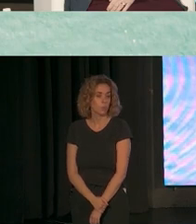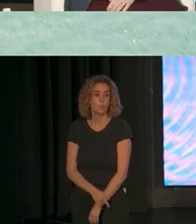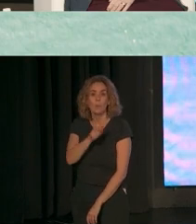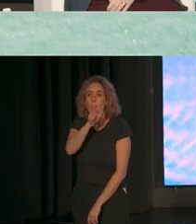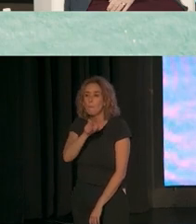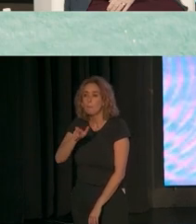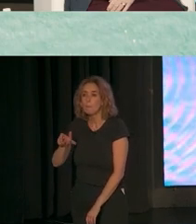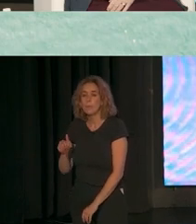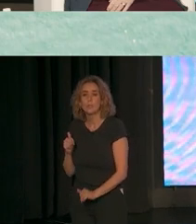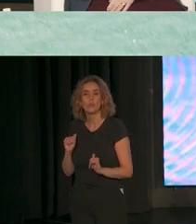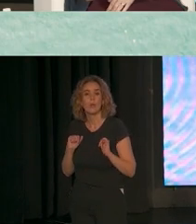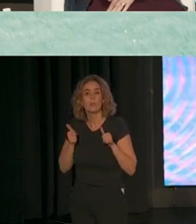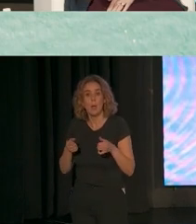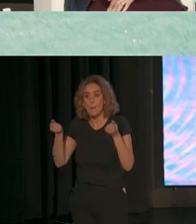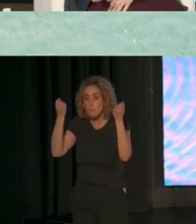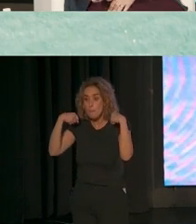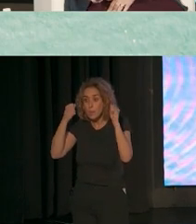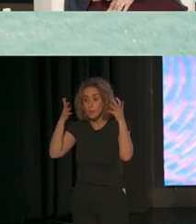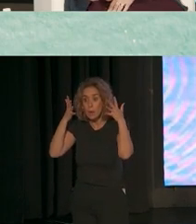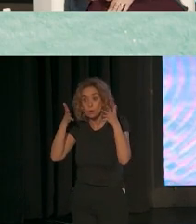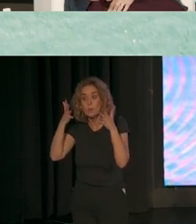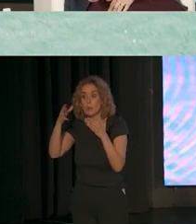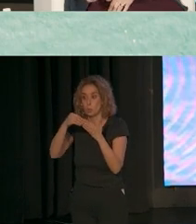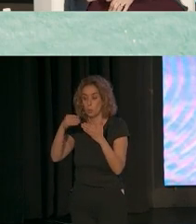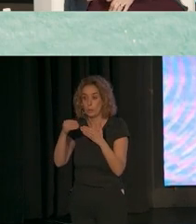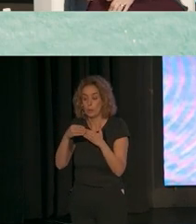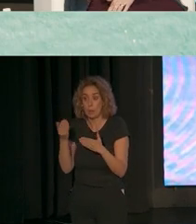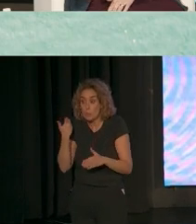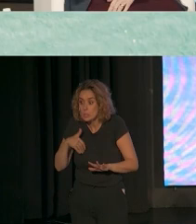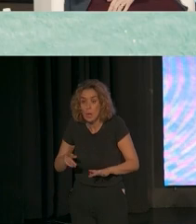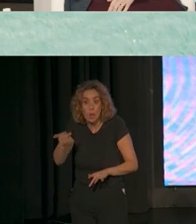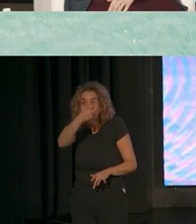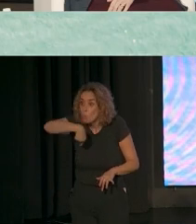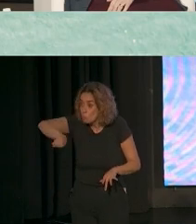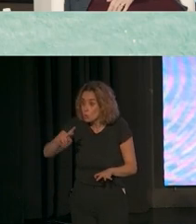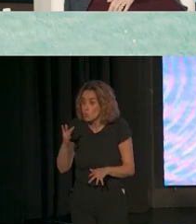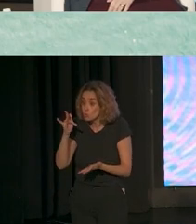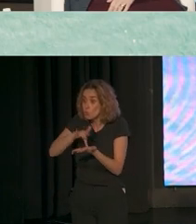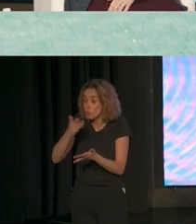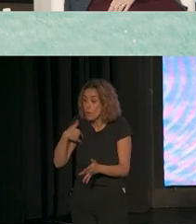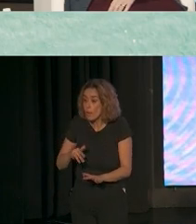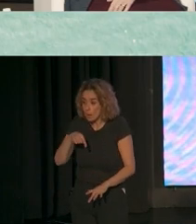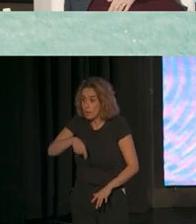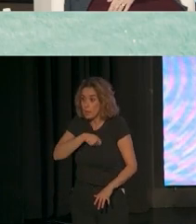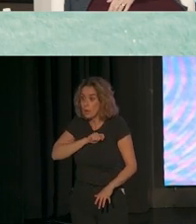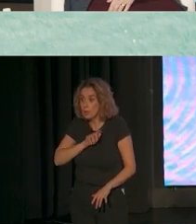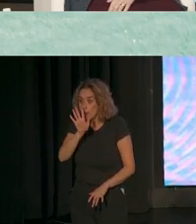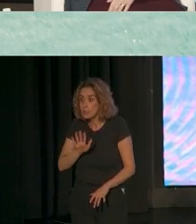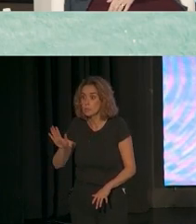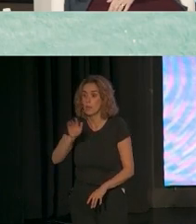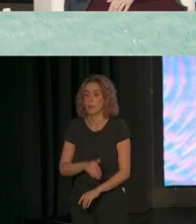muchas personas han empezado a utilizar las prácticas recomendadas. Muchos de vosotros aquí también en España.